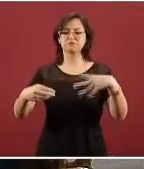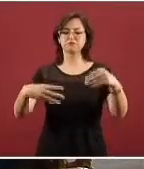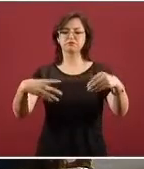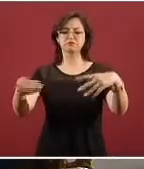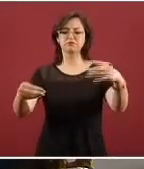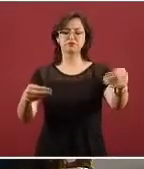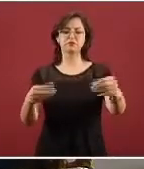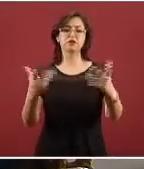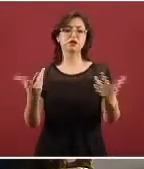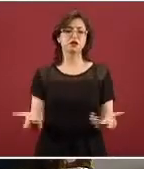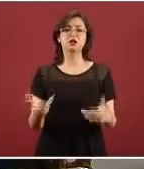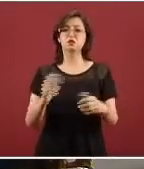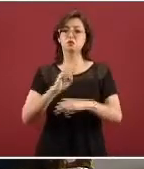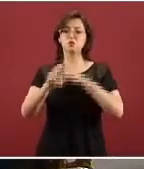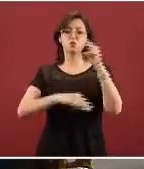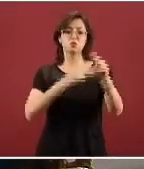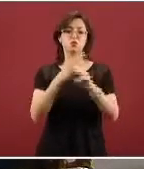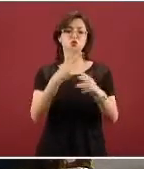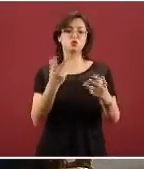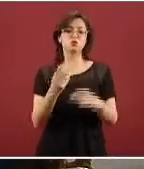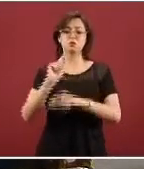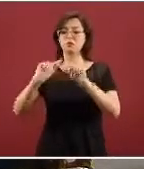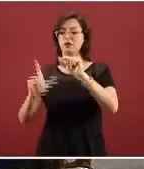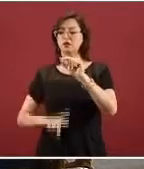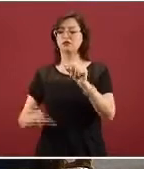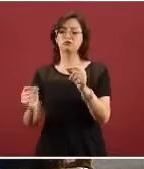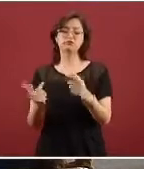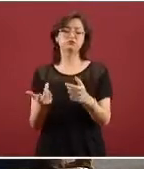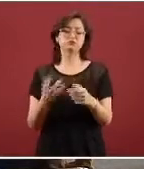del coronavirus en el mundo y en México.